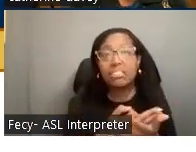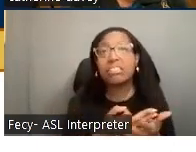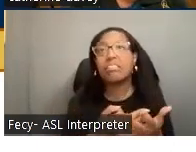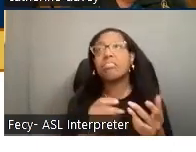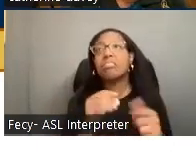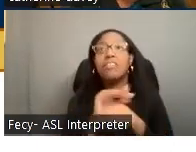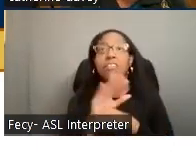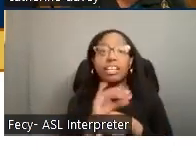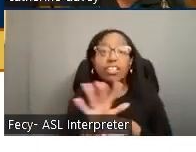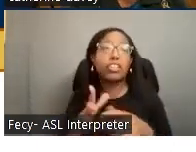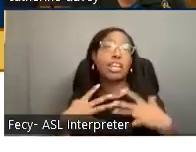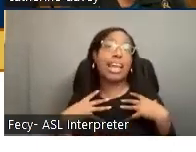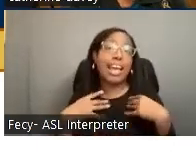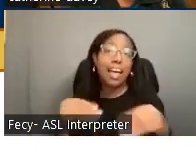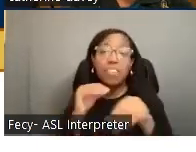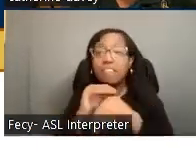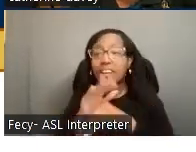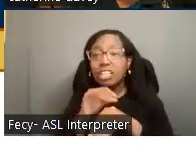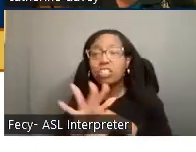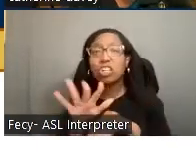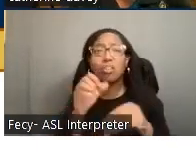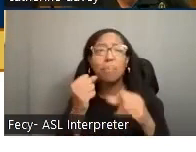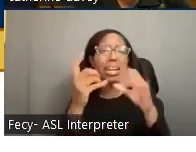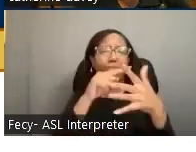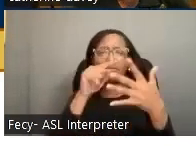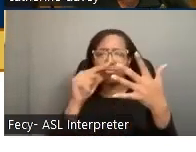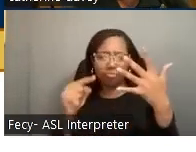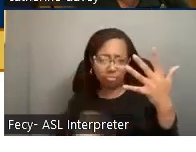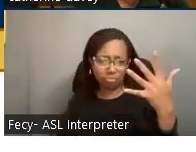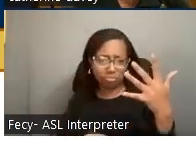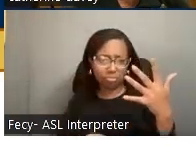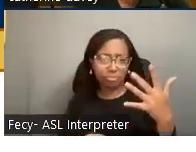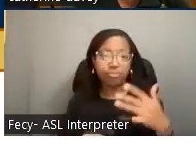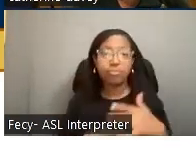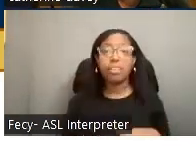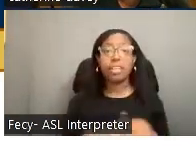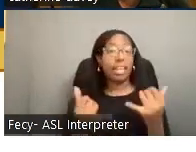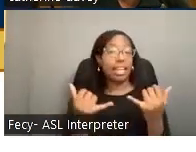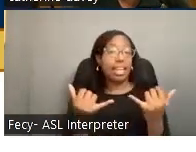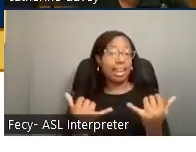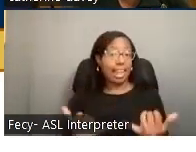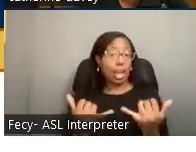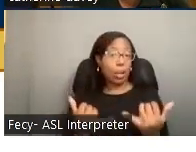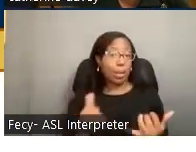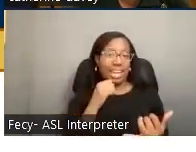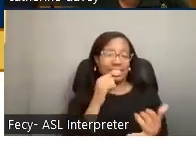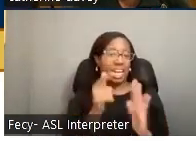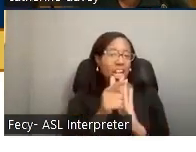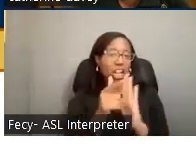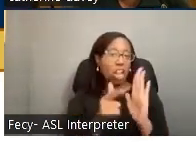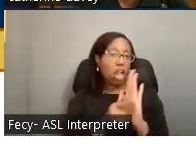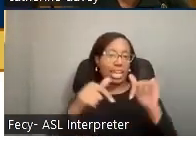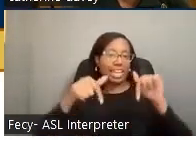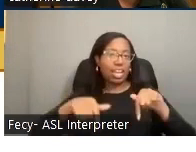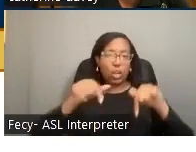Por ejemplo, puede haber un consultor financiero, un consultor de salud. Todas estas cosas son opciones. En estos momentos no